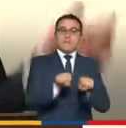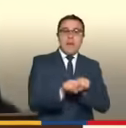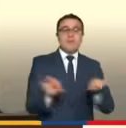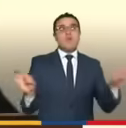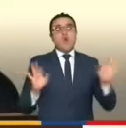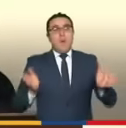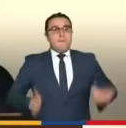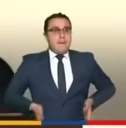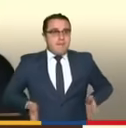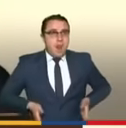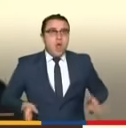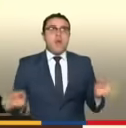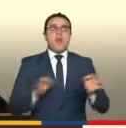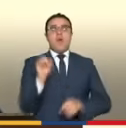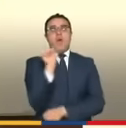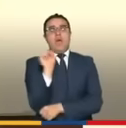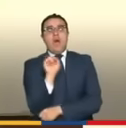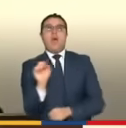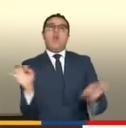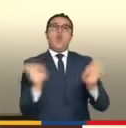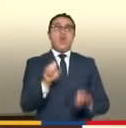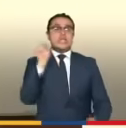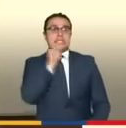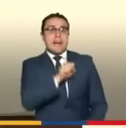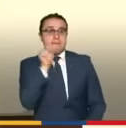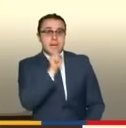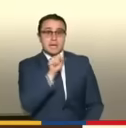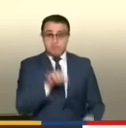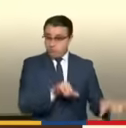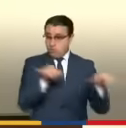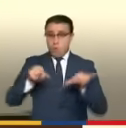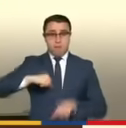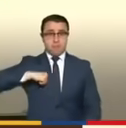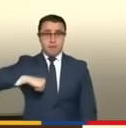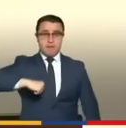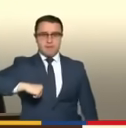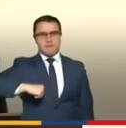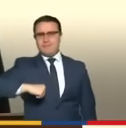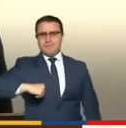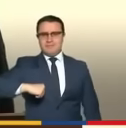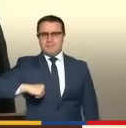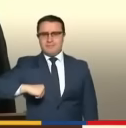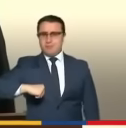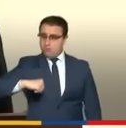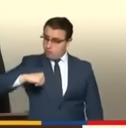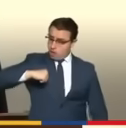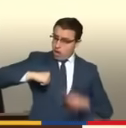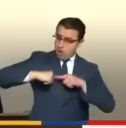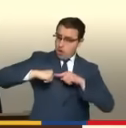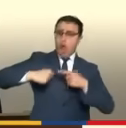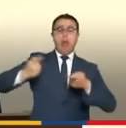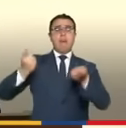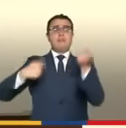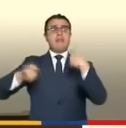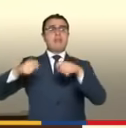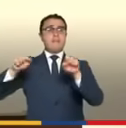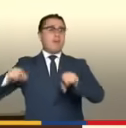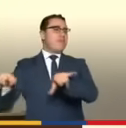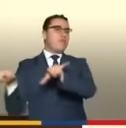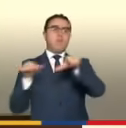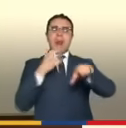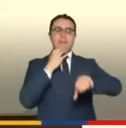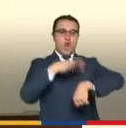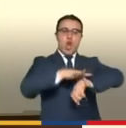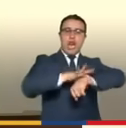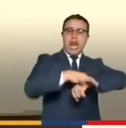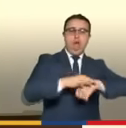o los carros, o la cerveza. No es un bien común y corriente como este reloj o este